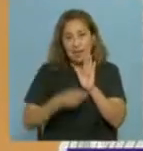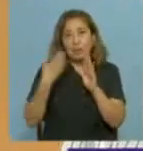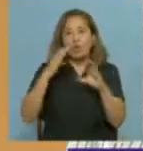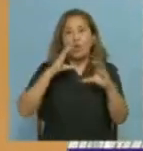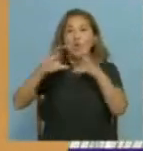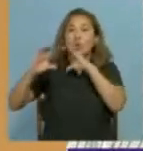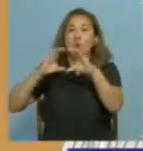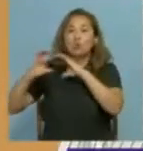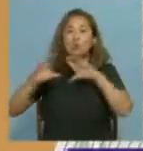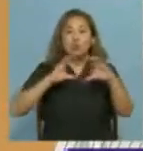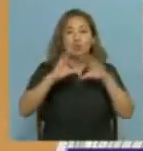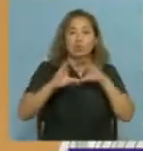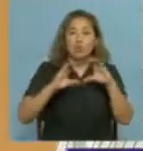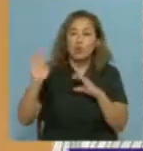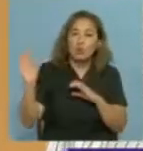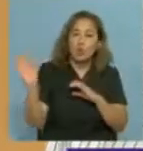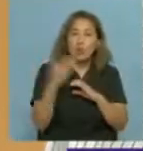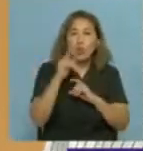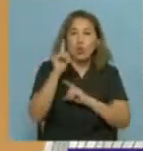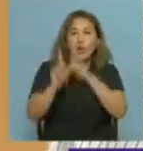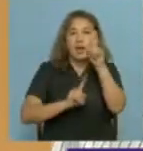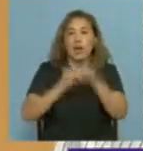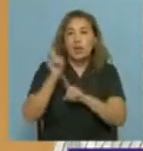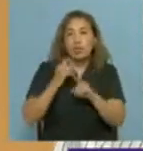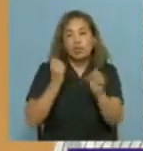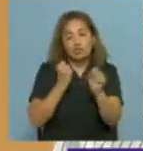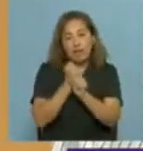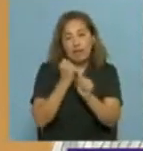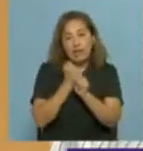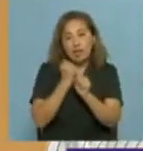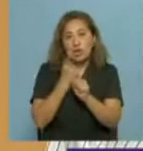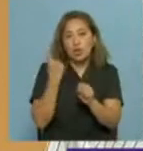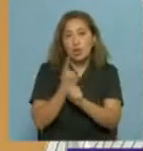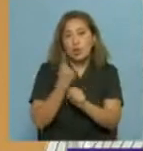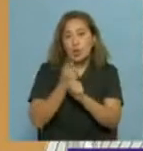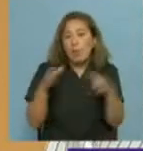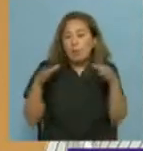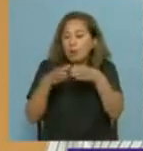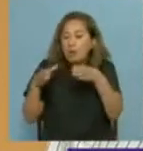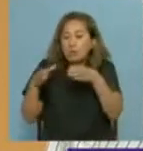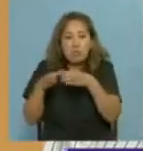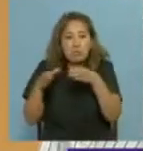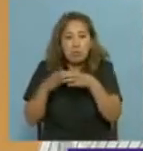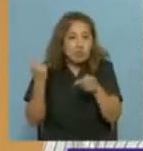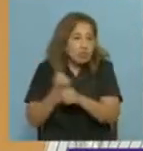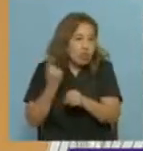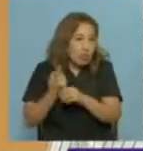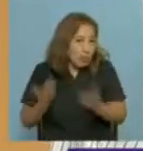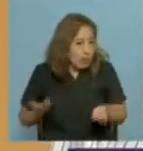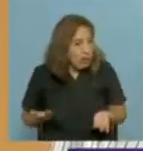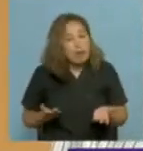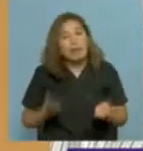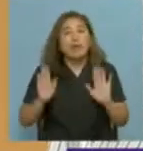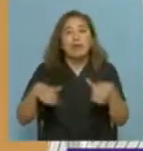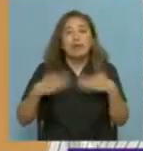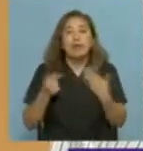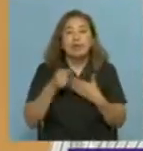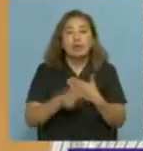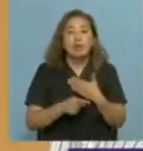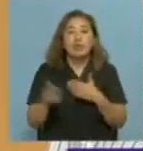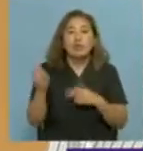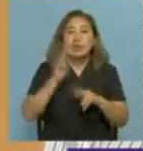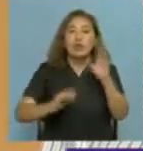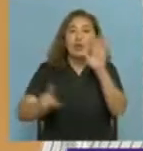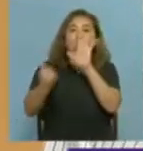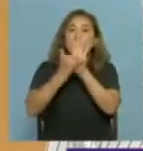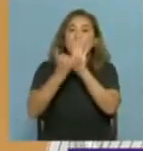comunicar porque todos algunos están en sus trabajos y no pueden estar reuniéndonos consecutivamente entonces por allí nos